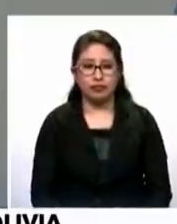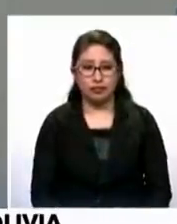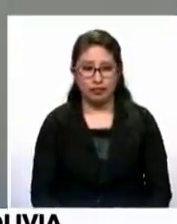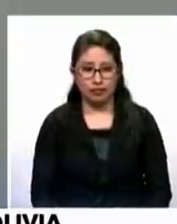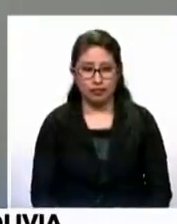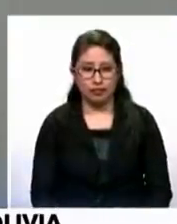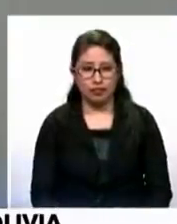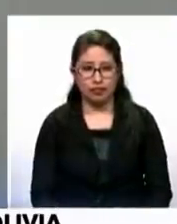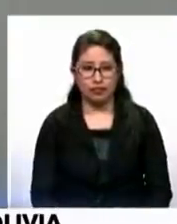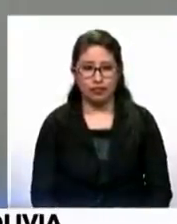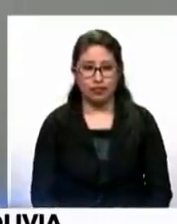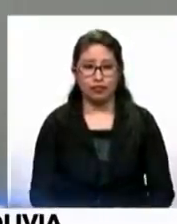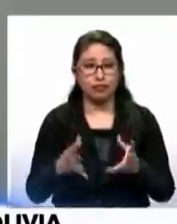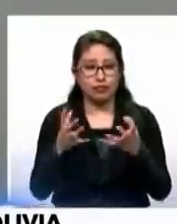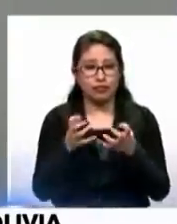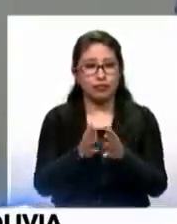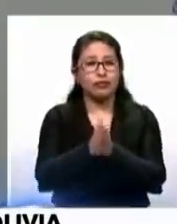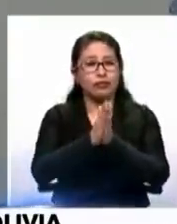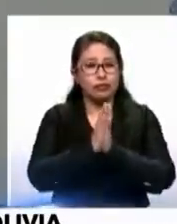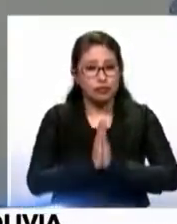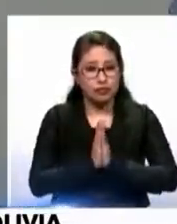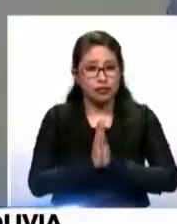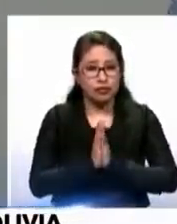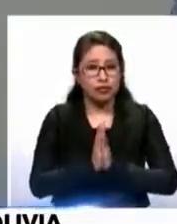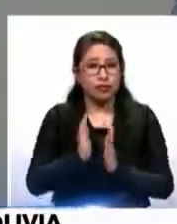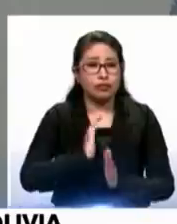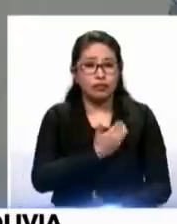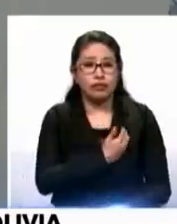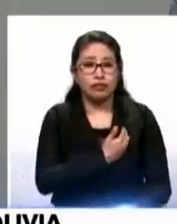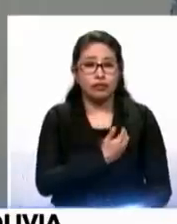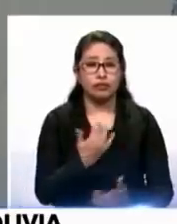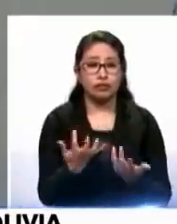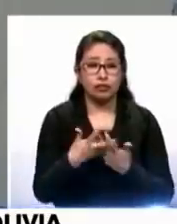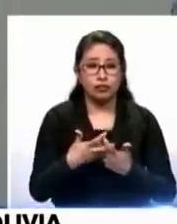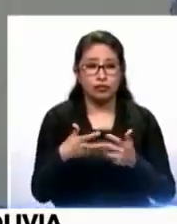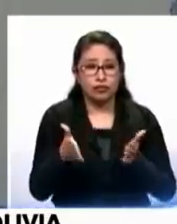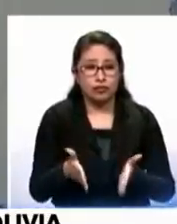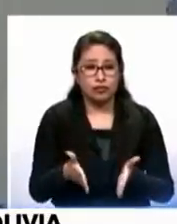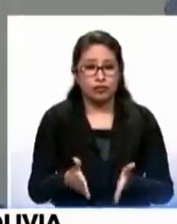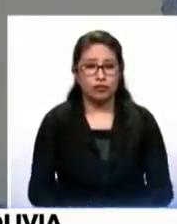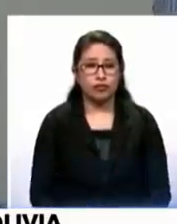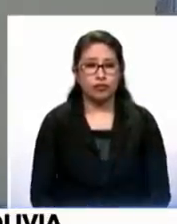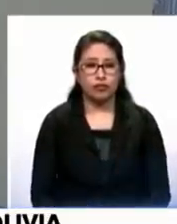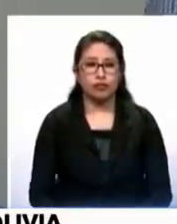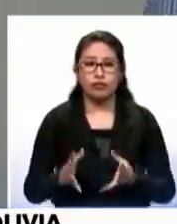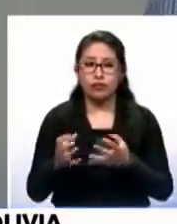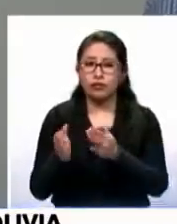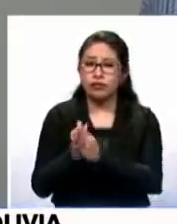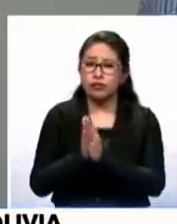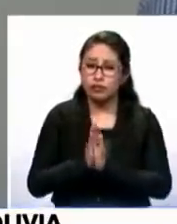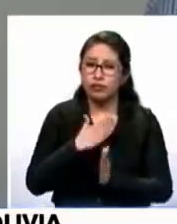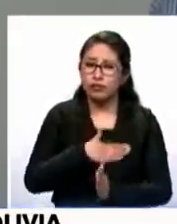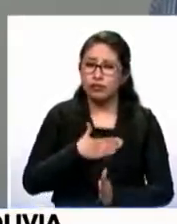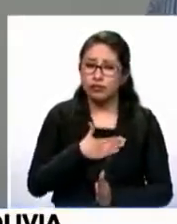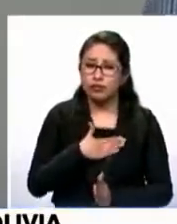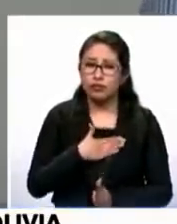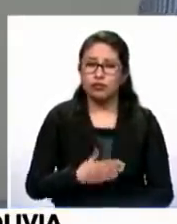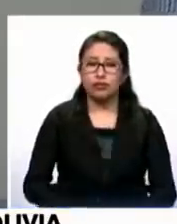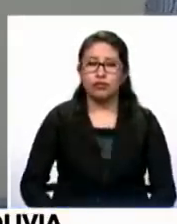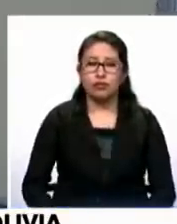el virus. Y quiero pedirle a nuestro coordinador, quiero enfatizar en esto al doctor Justiniano, que se